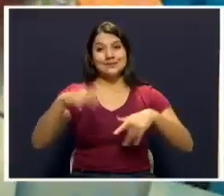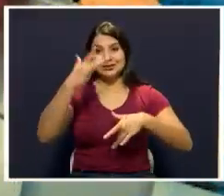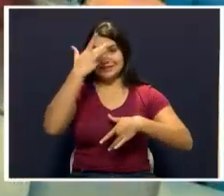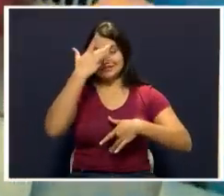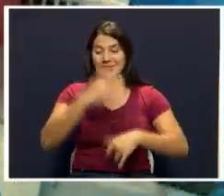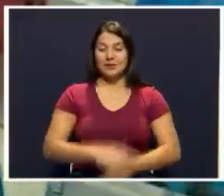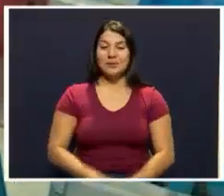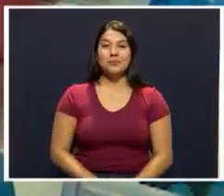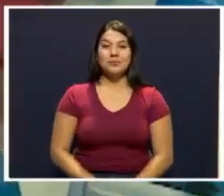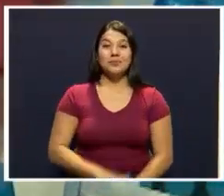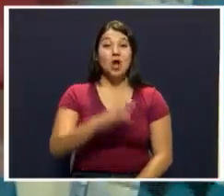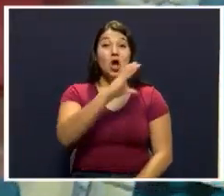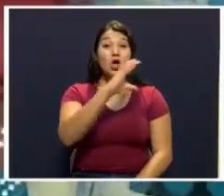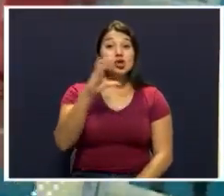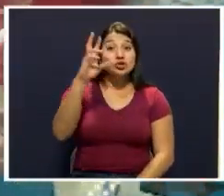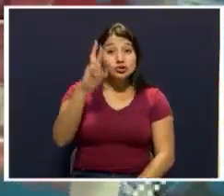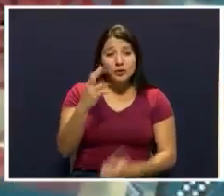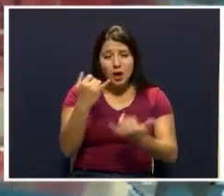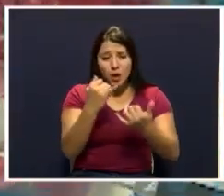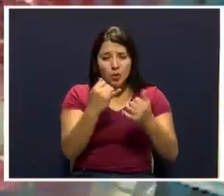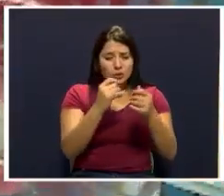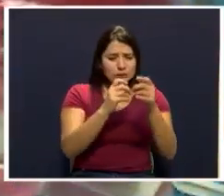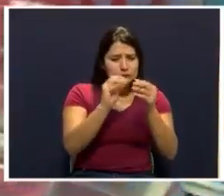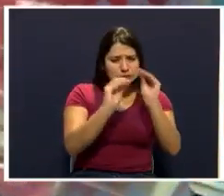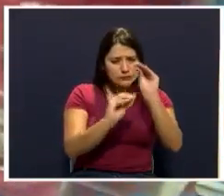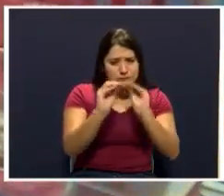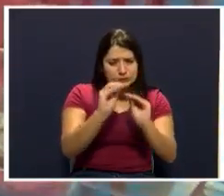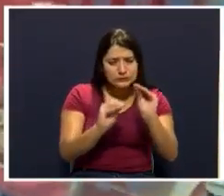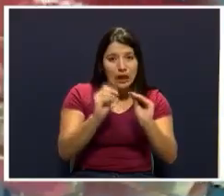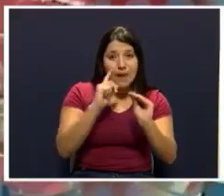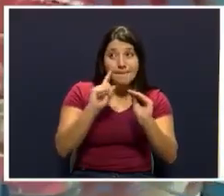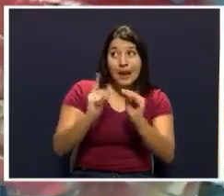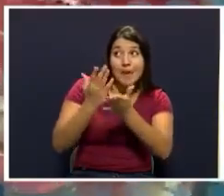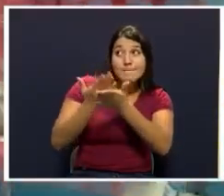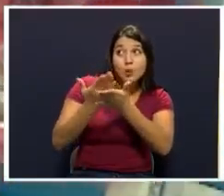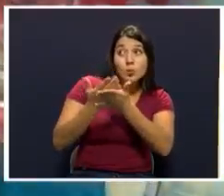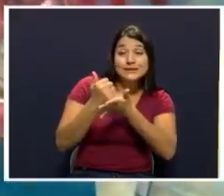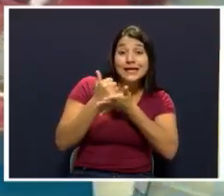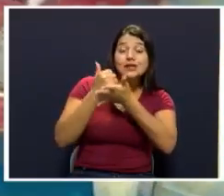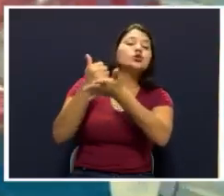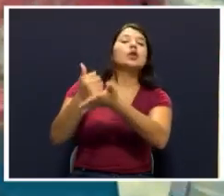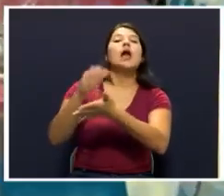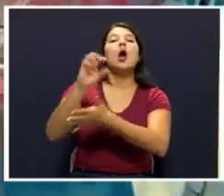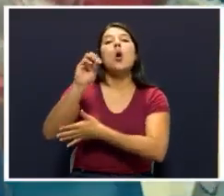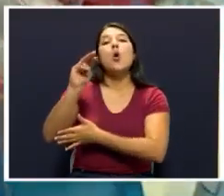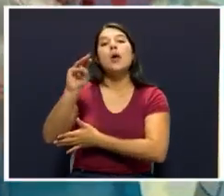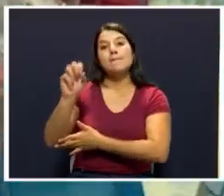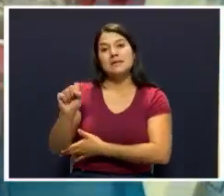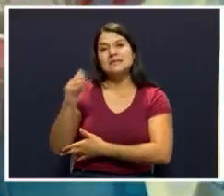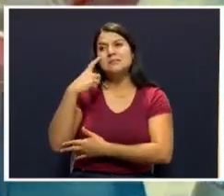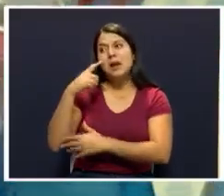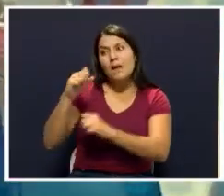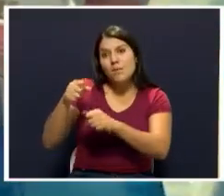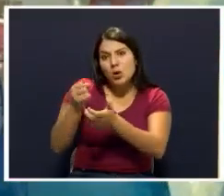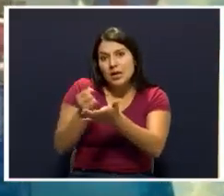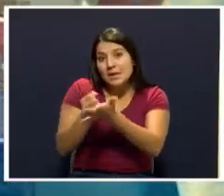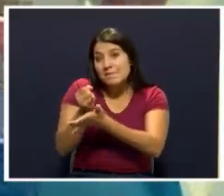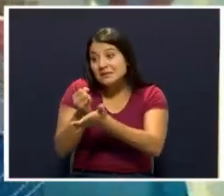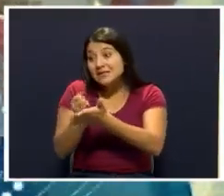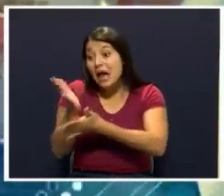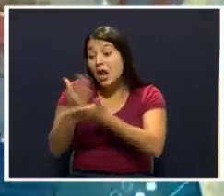Costa Rica afina detalles para su propuesta de ayuda ante la Organización Mundial de la Salud en la prevención e investigación de algún tratamiento para